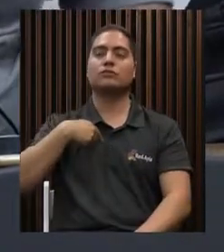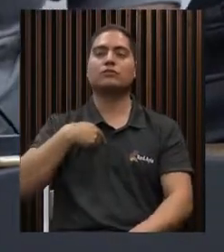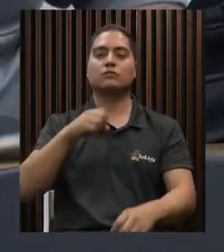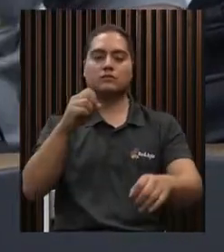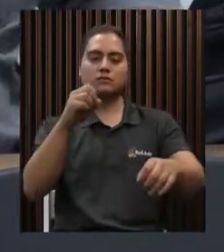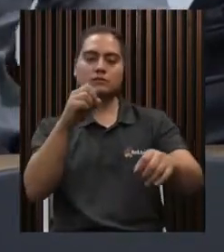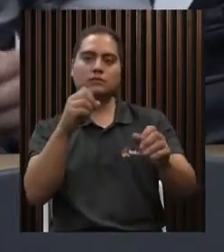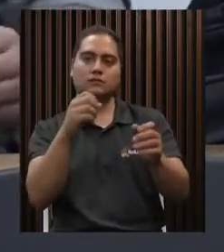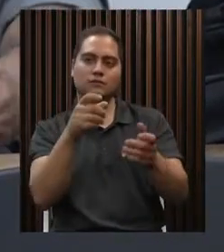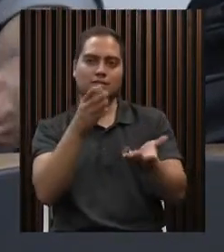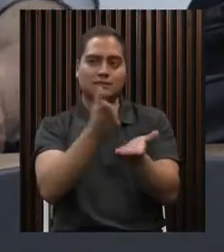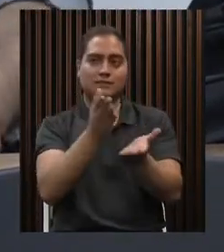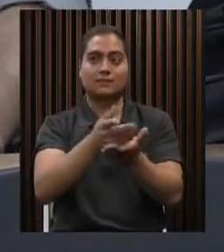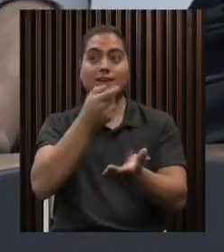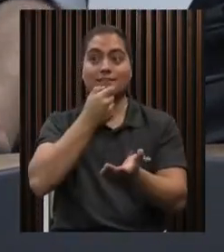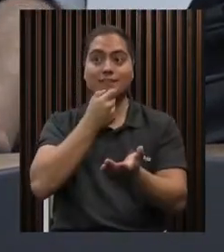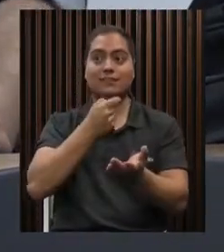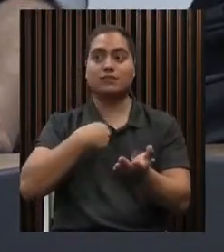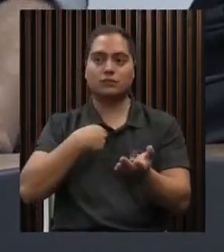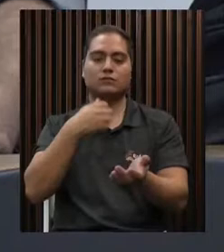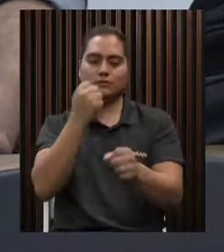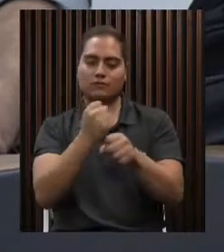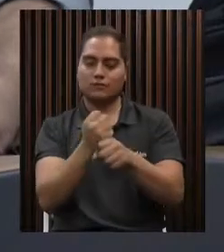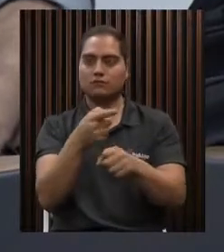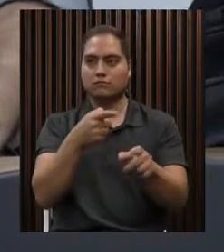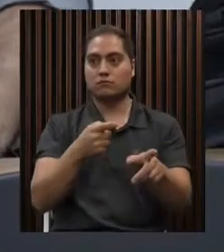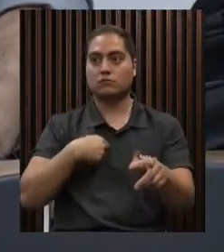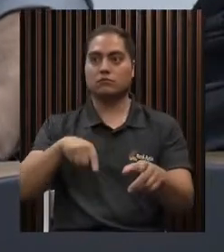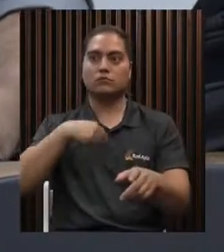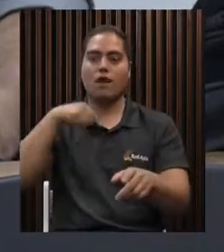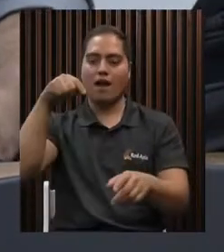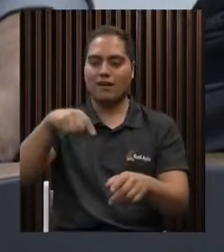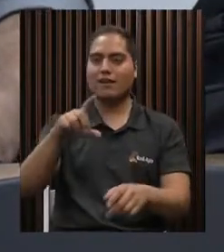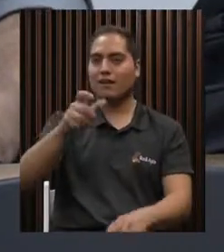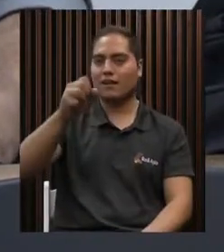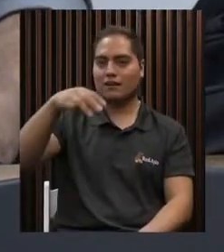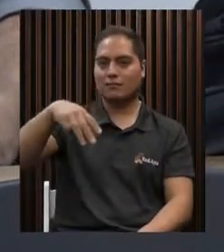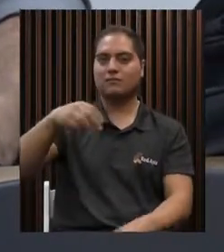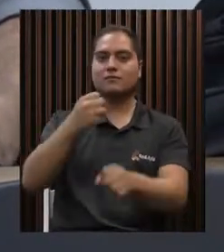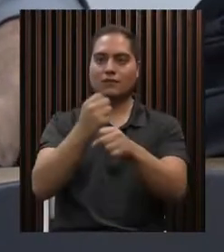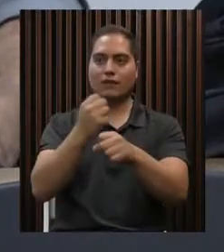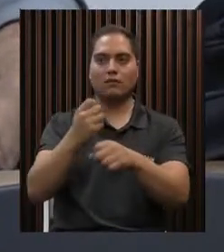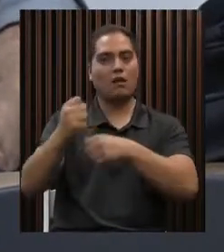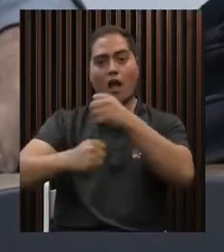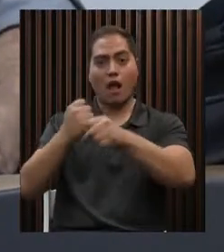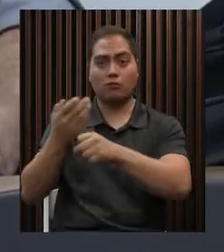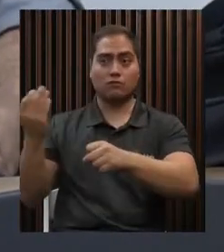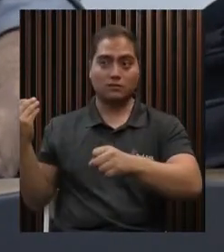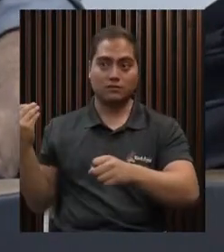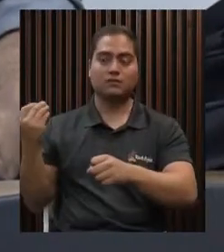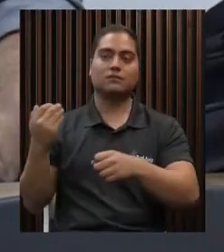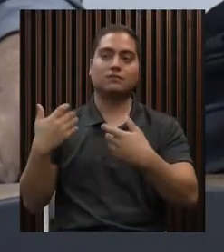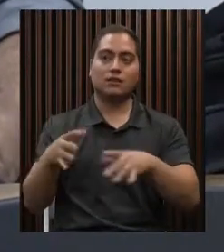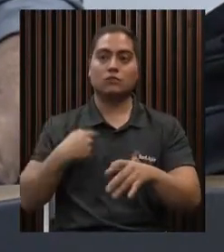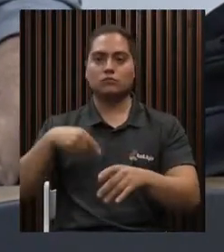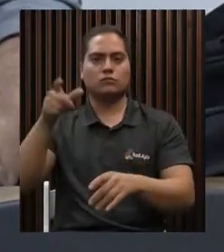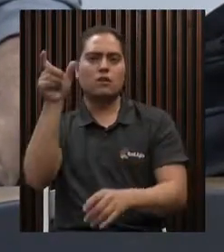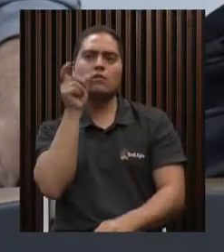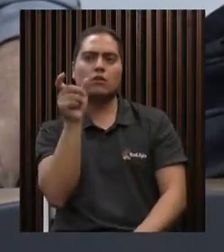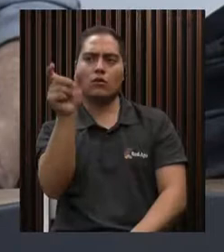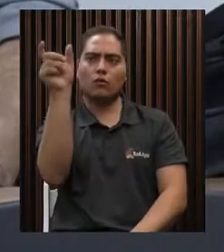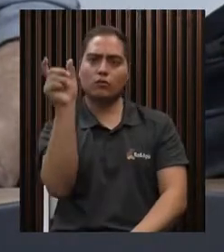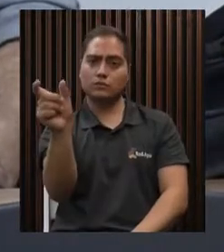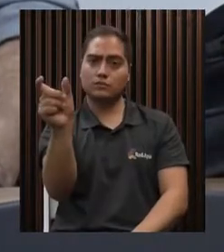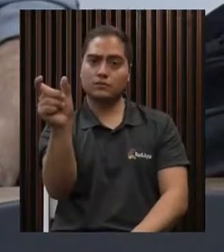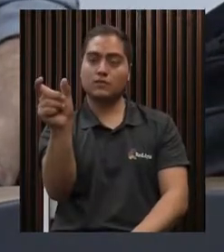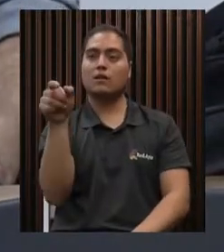GAM fuertemente desde hace unos años en el concepto de ser más inclusivos a